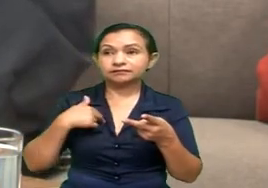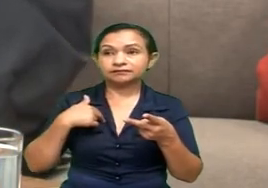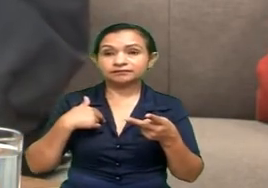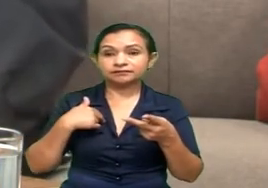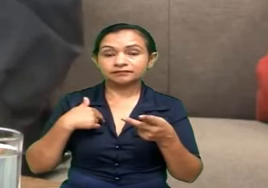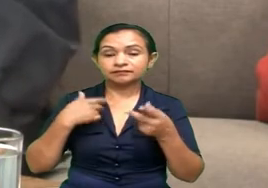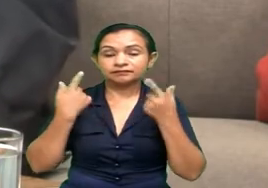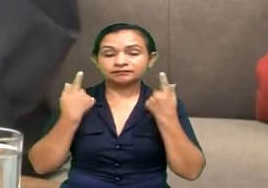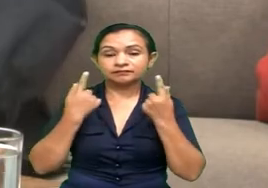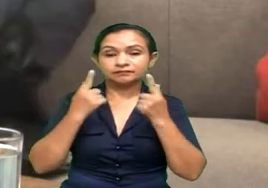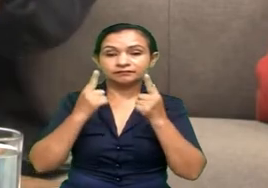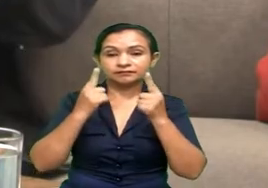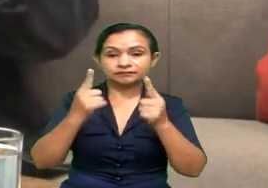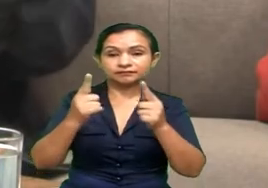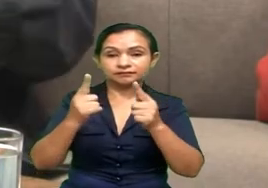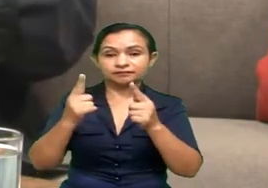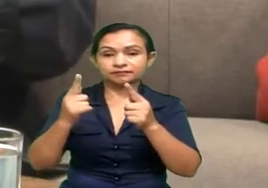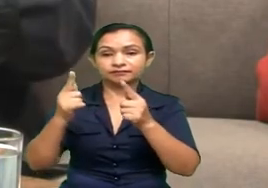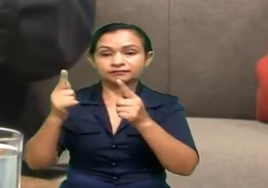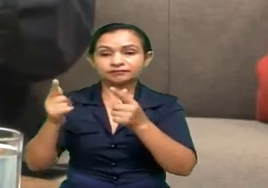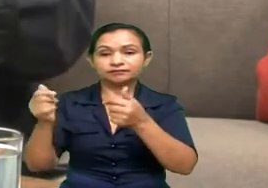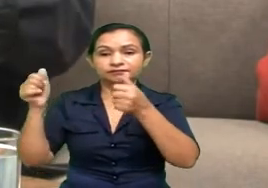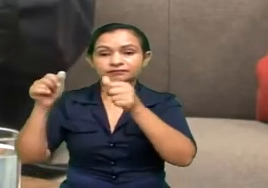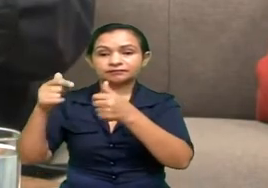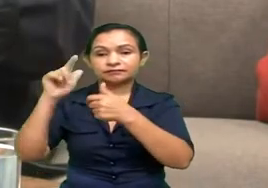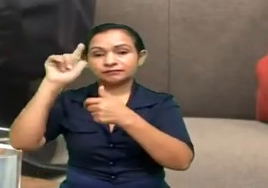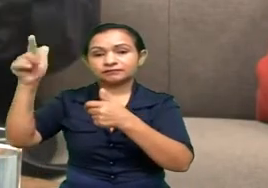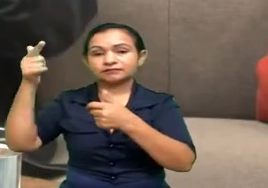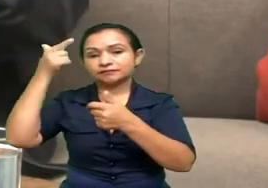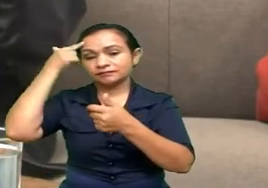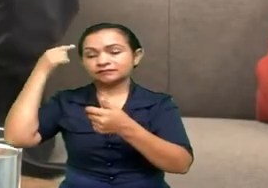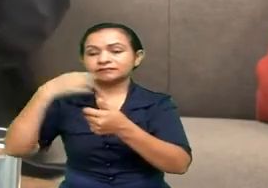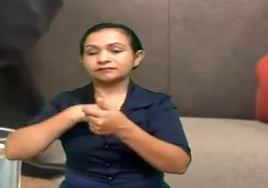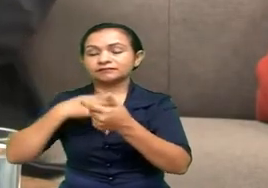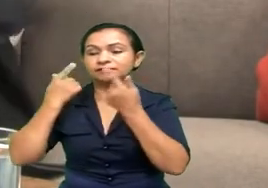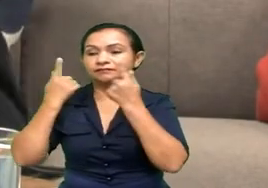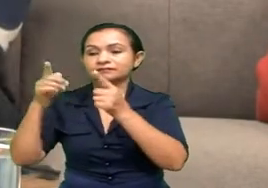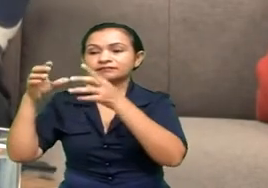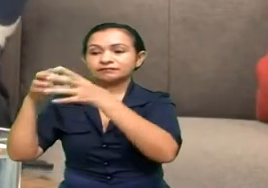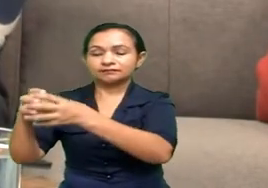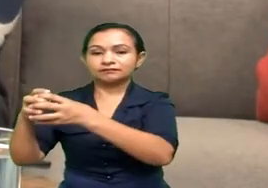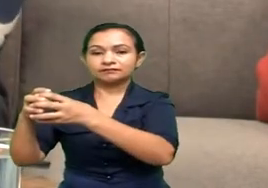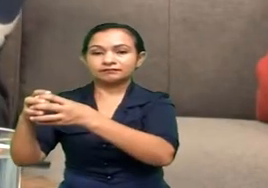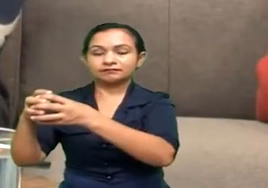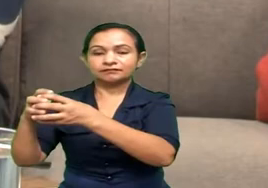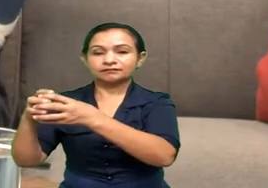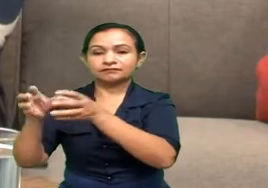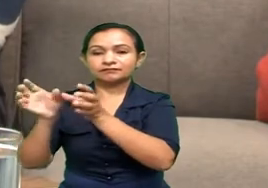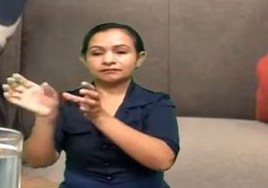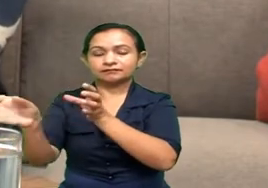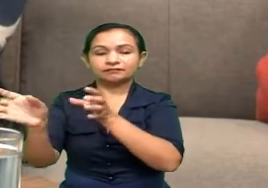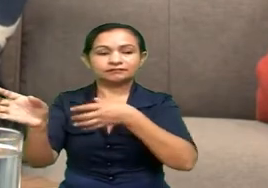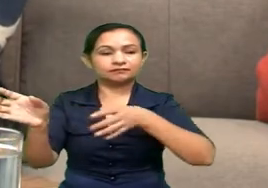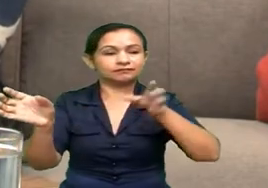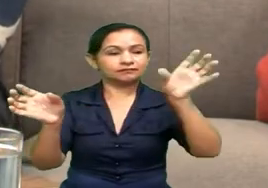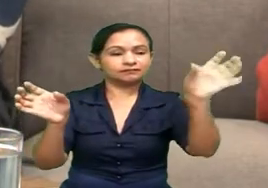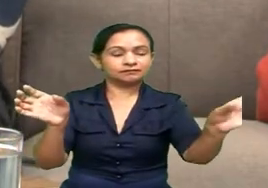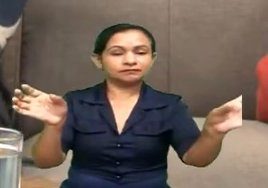para Chinandega y establece un gobierno allí. Fermín Ferrer es nombrado presidente